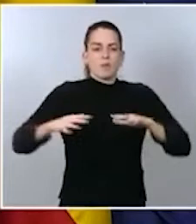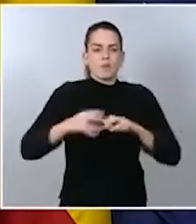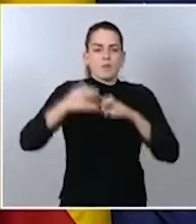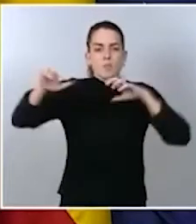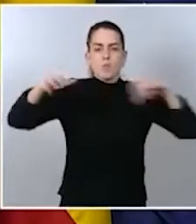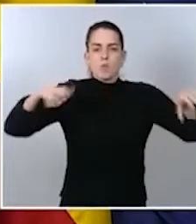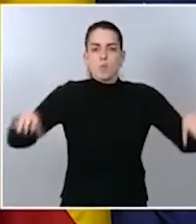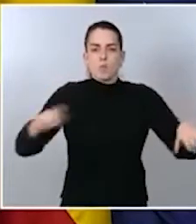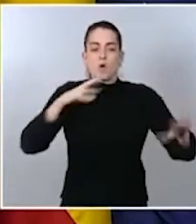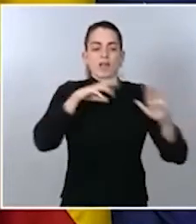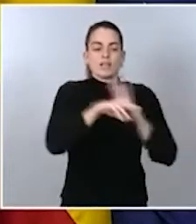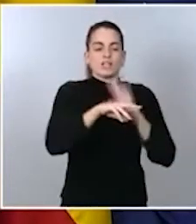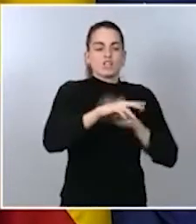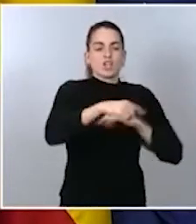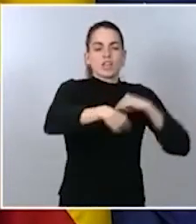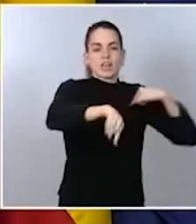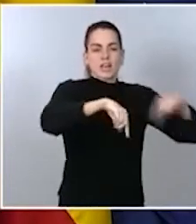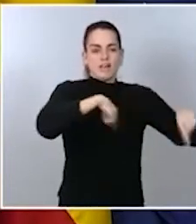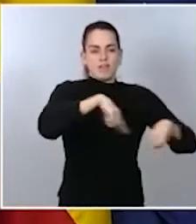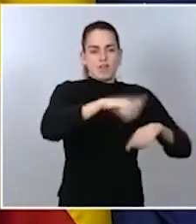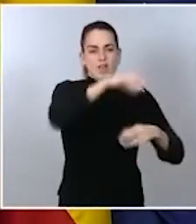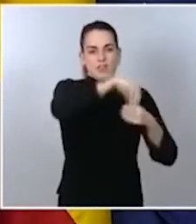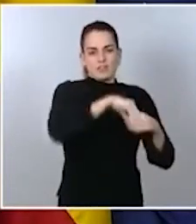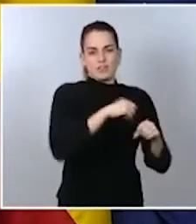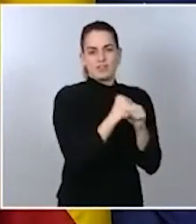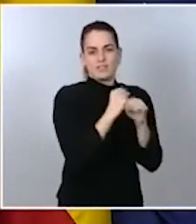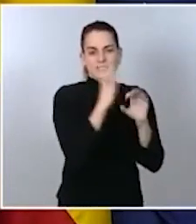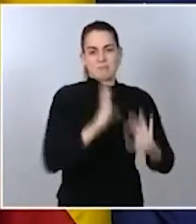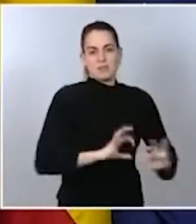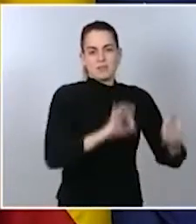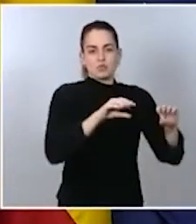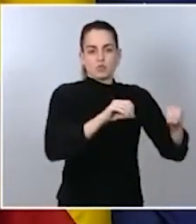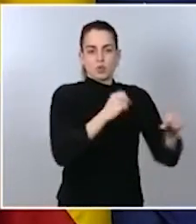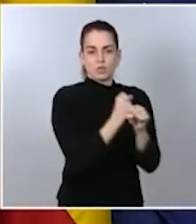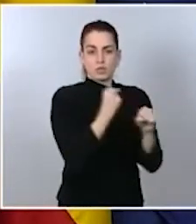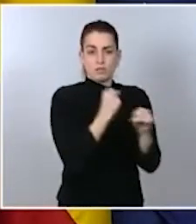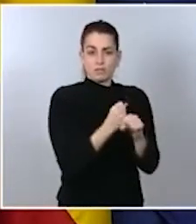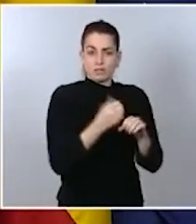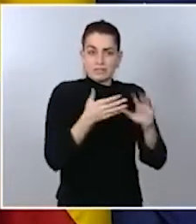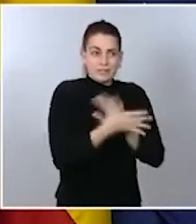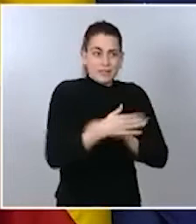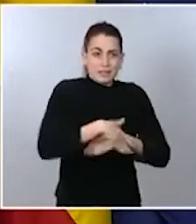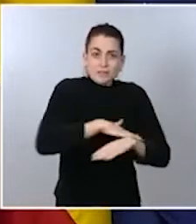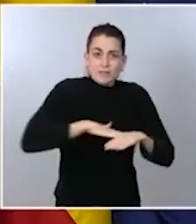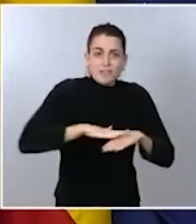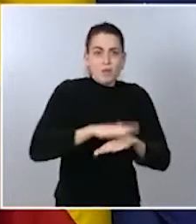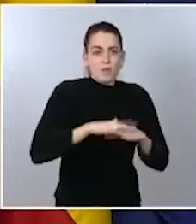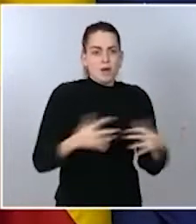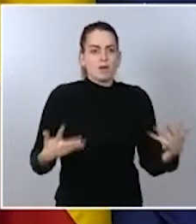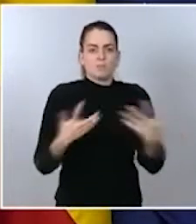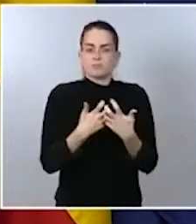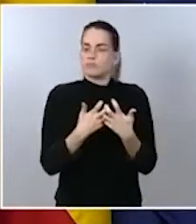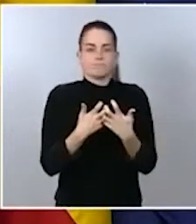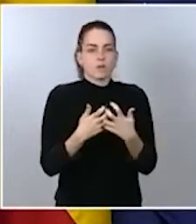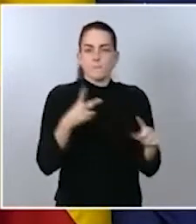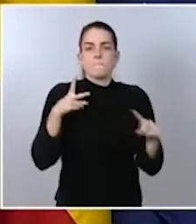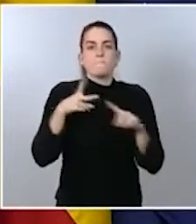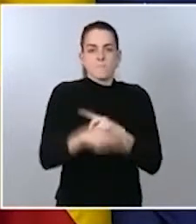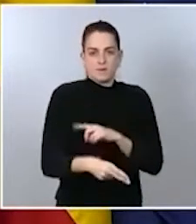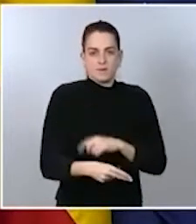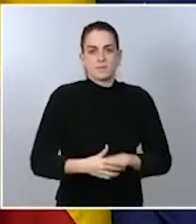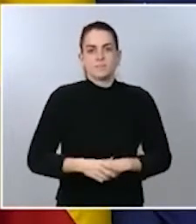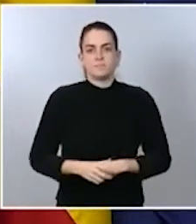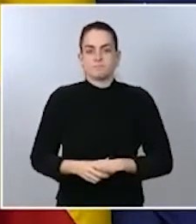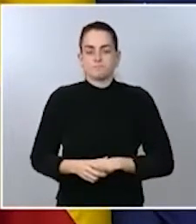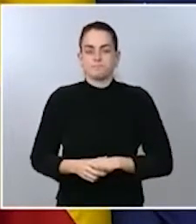cuyo trabajo está resultando vital para prevenir incidentes importantes en las carreteras estos